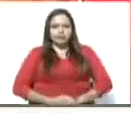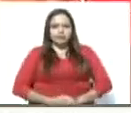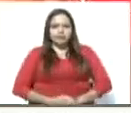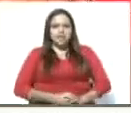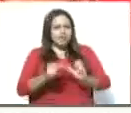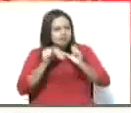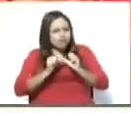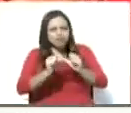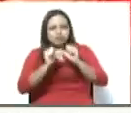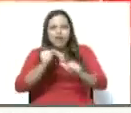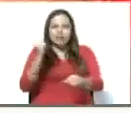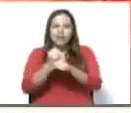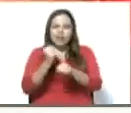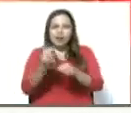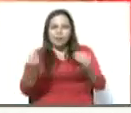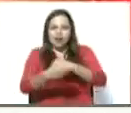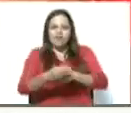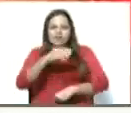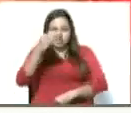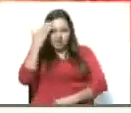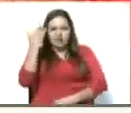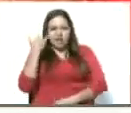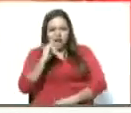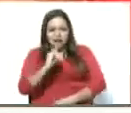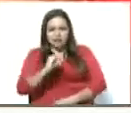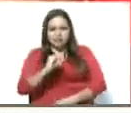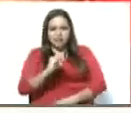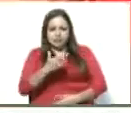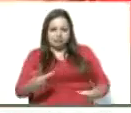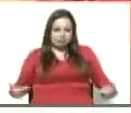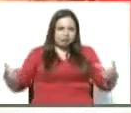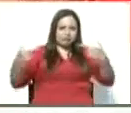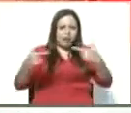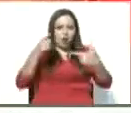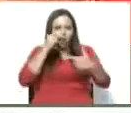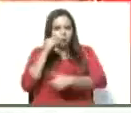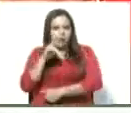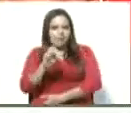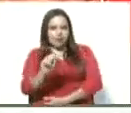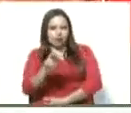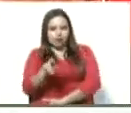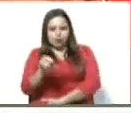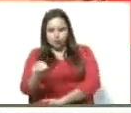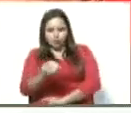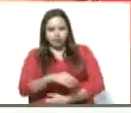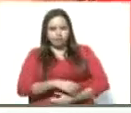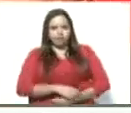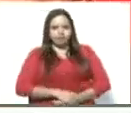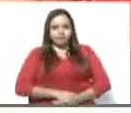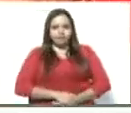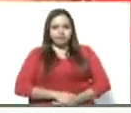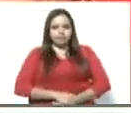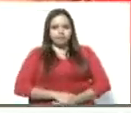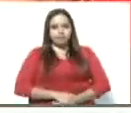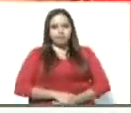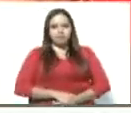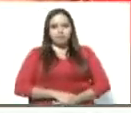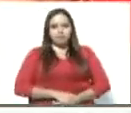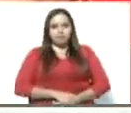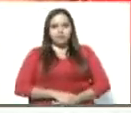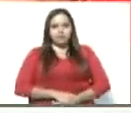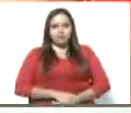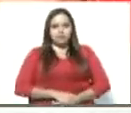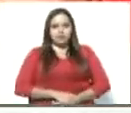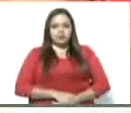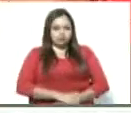a trabajar más si sabe que tienen que estar contra Petro. Entonces,